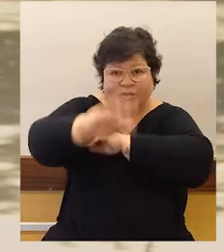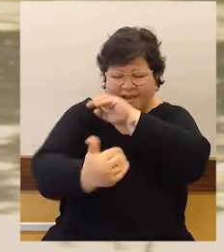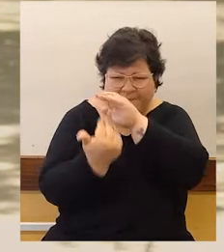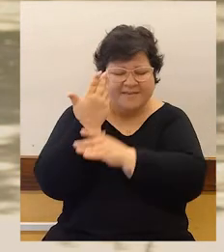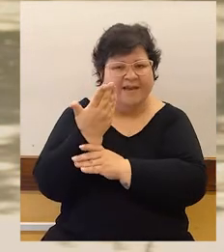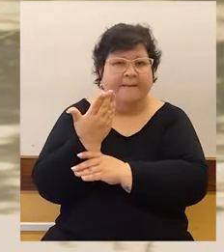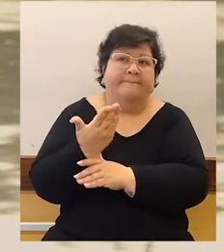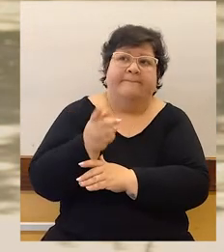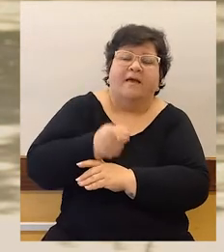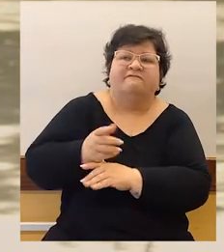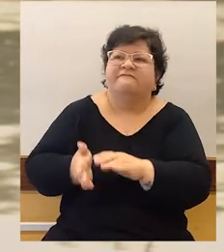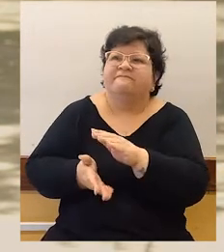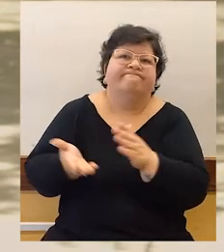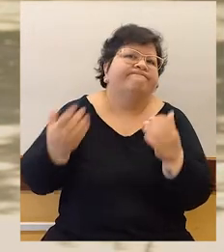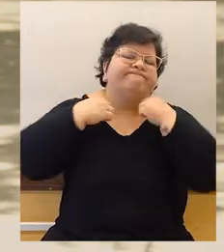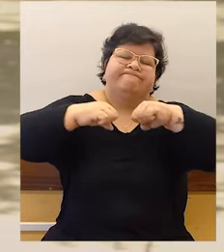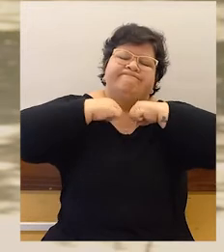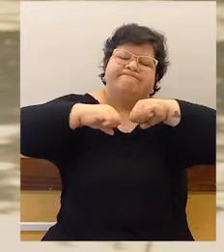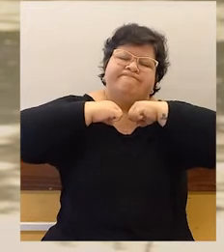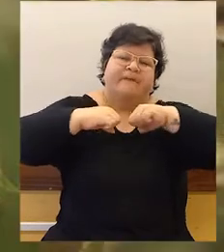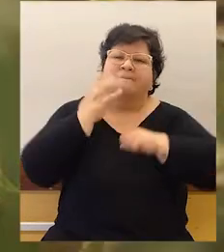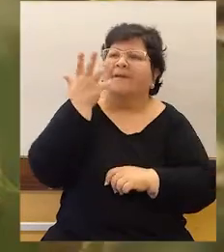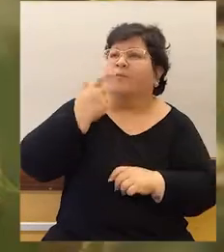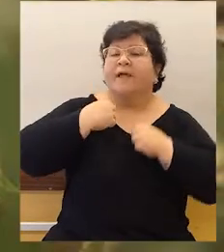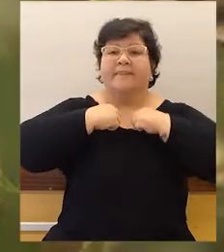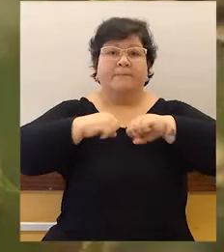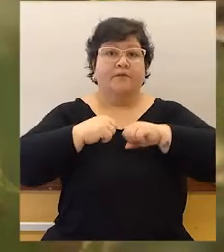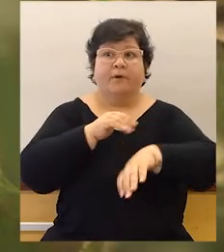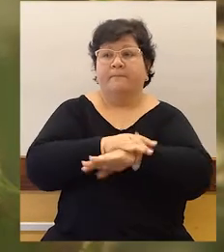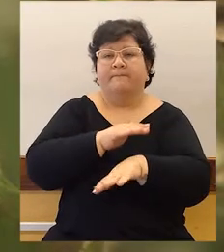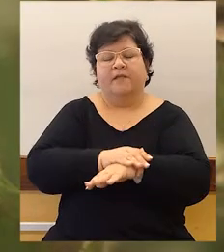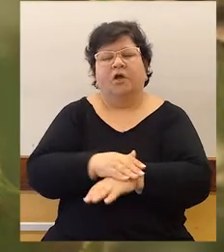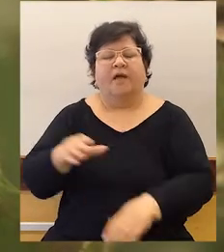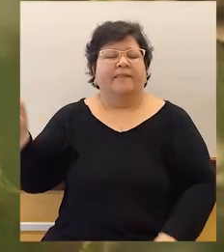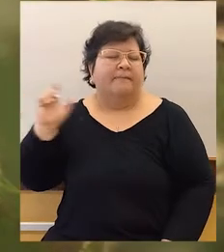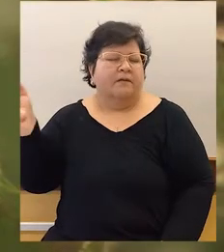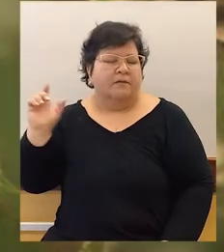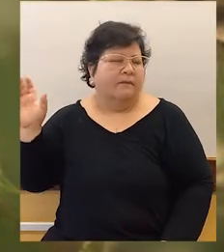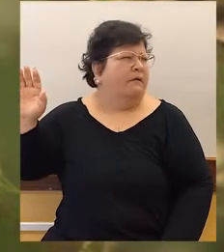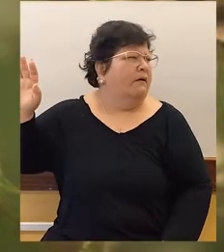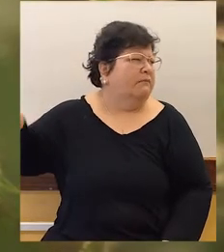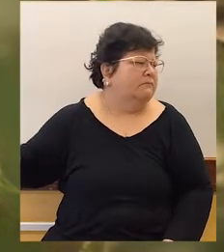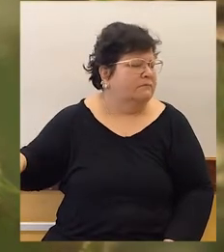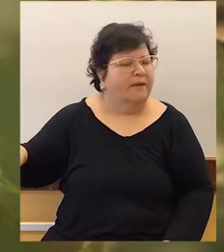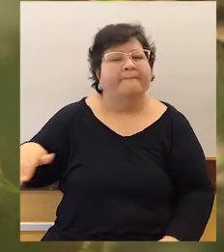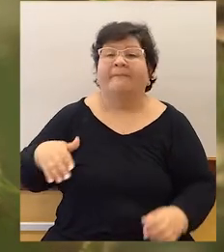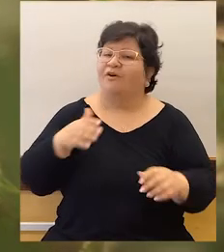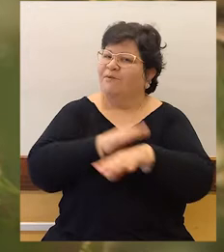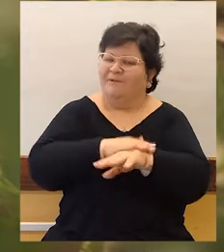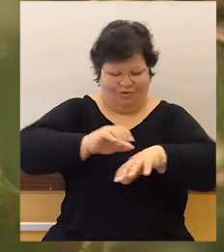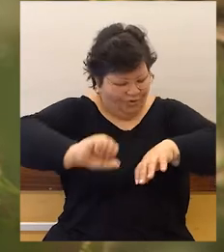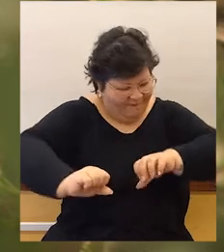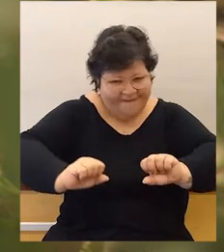pero lo tengo que hacer porque en realidad lo que me gusta es el deporte y cuando a veces a la hora de que suena el despertador, pa, no me quiero levantar, pero cuando estoy arriba del bote digo, fa, valió la